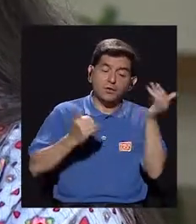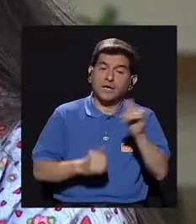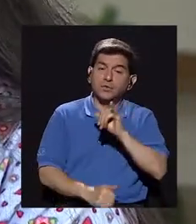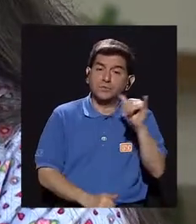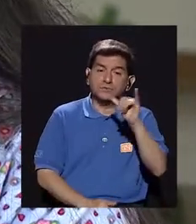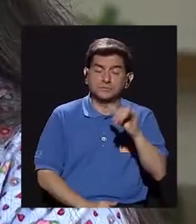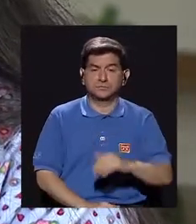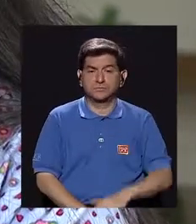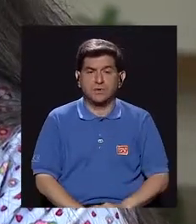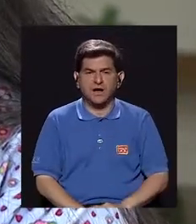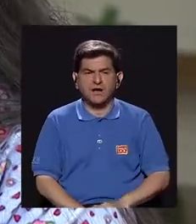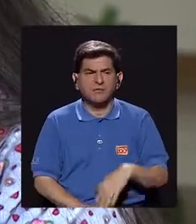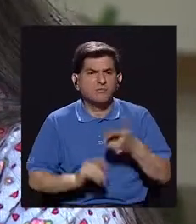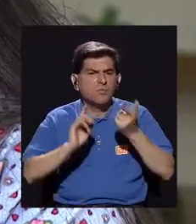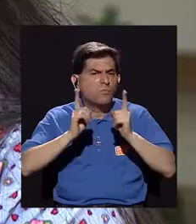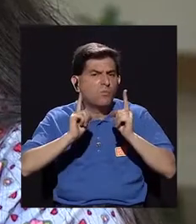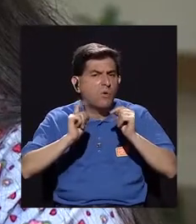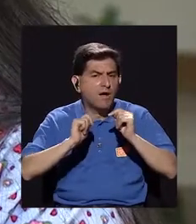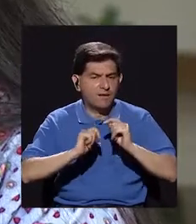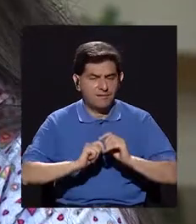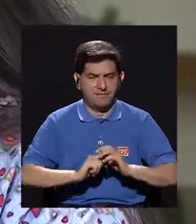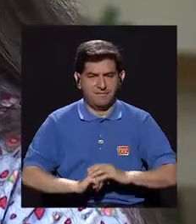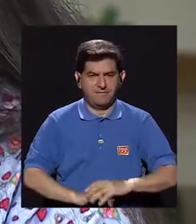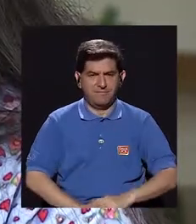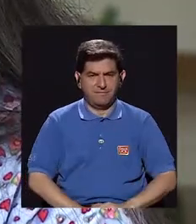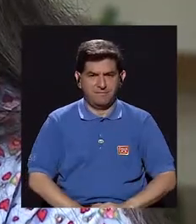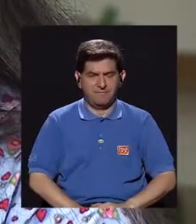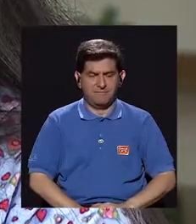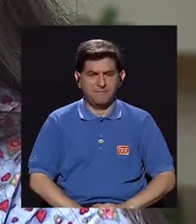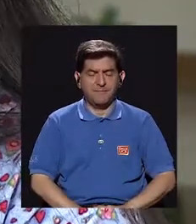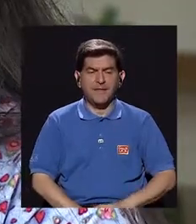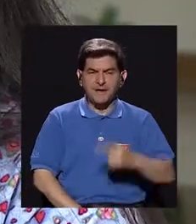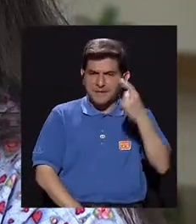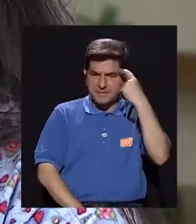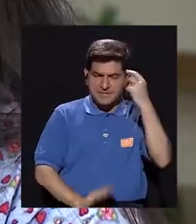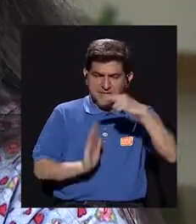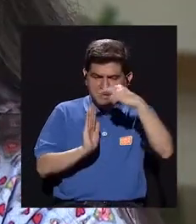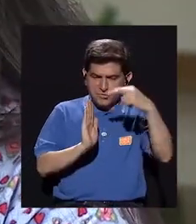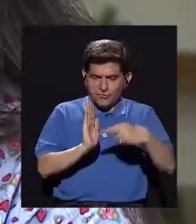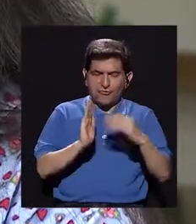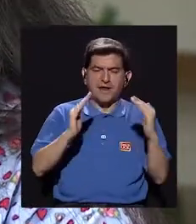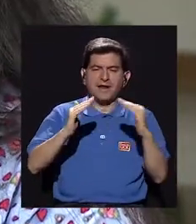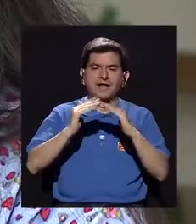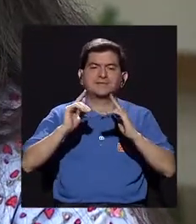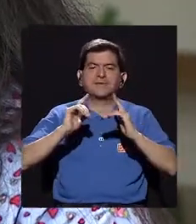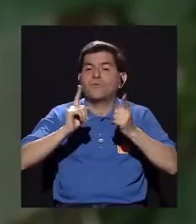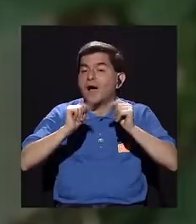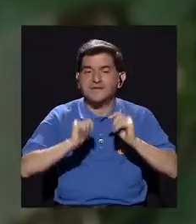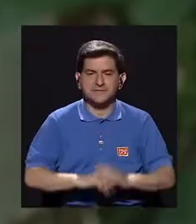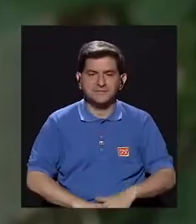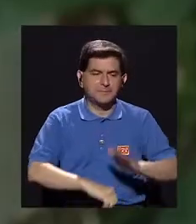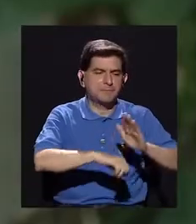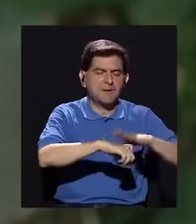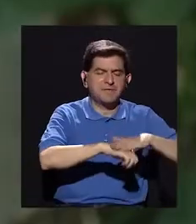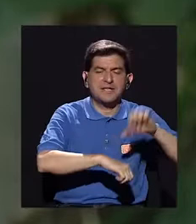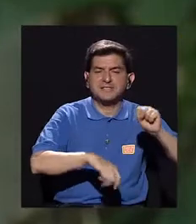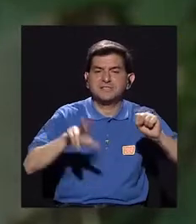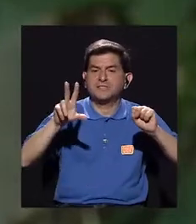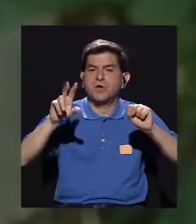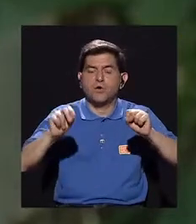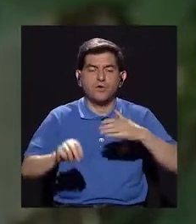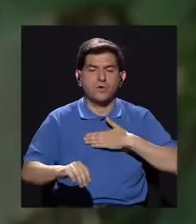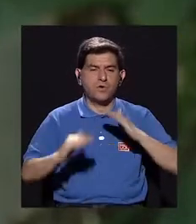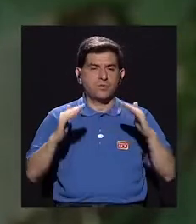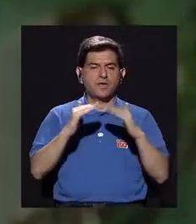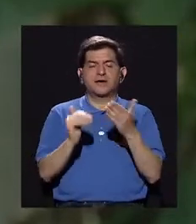Otra cosa también tiene que ver mucho con cuáles son las reglas de la casa, qué se permite y qué no